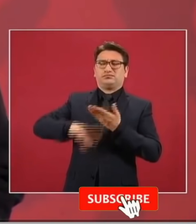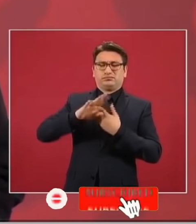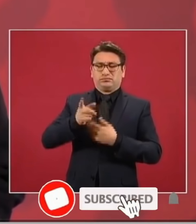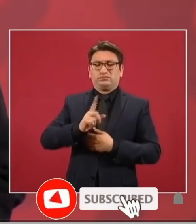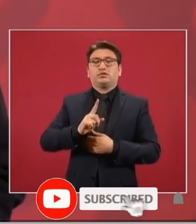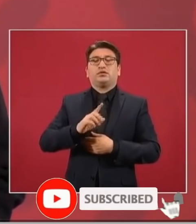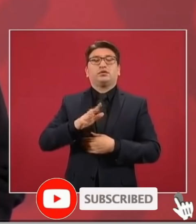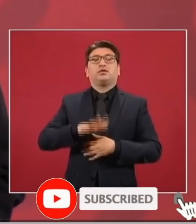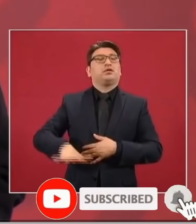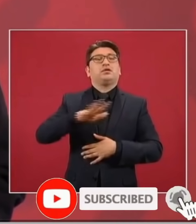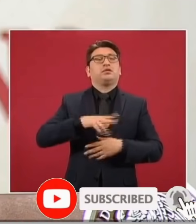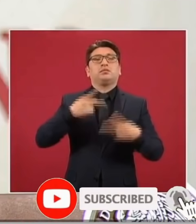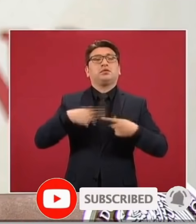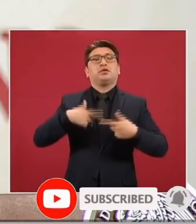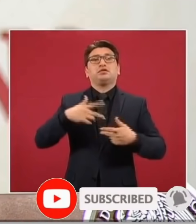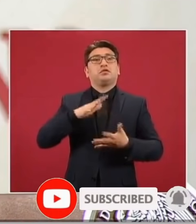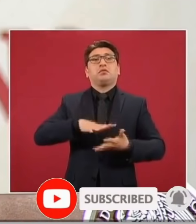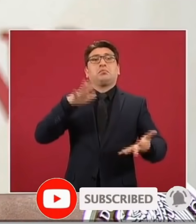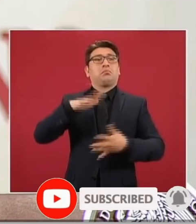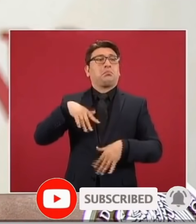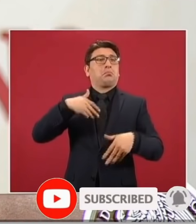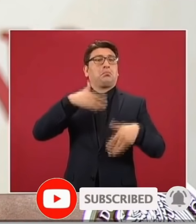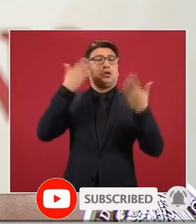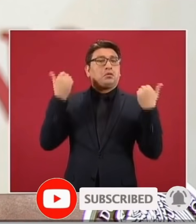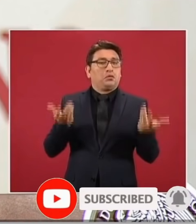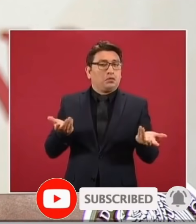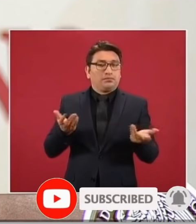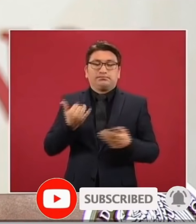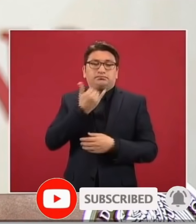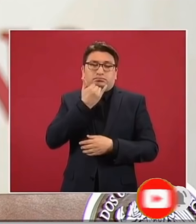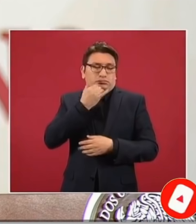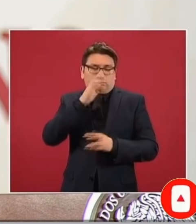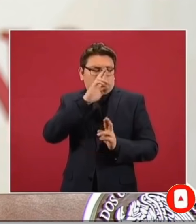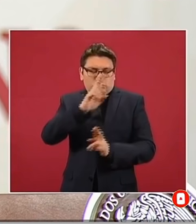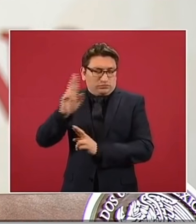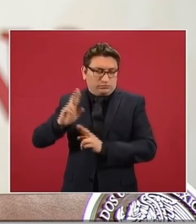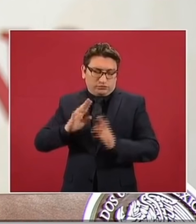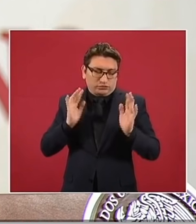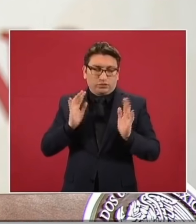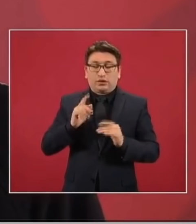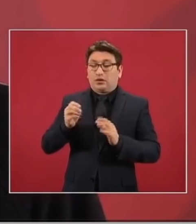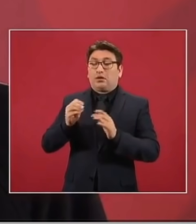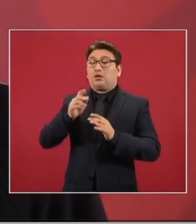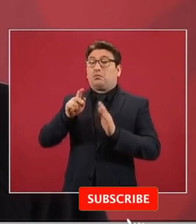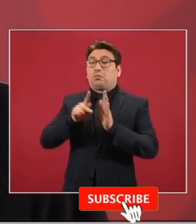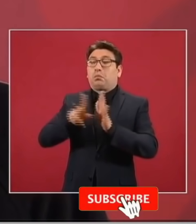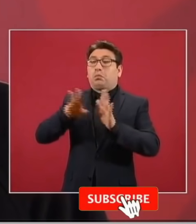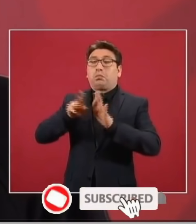La mayoría de la gente ni siquiera se entera, con todo respeto, ¿no?, a estas